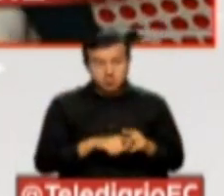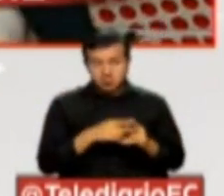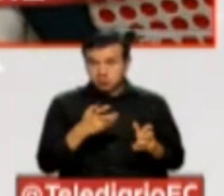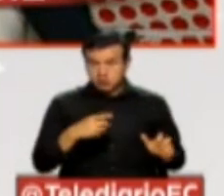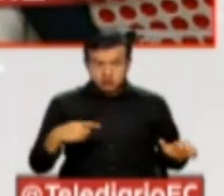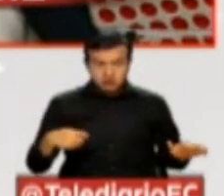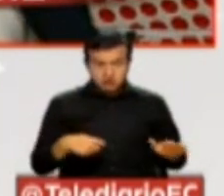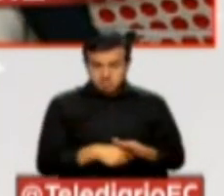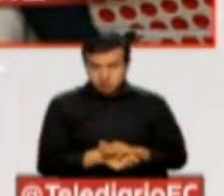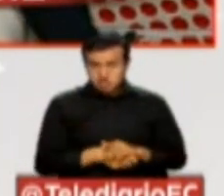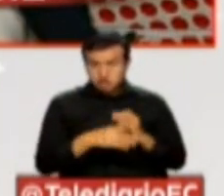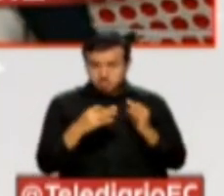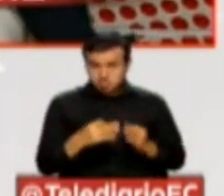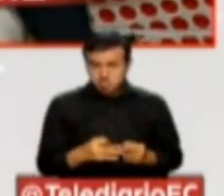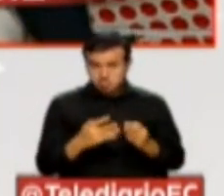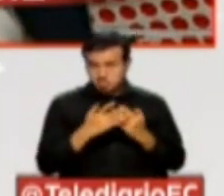era